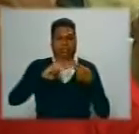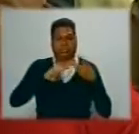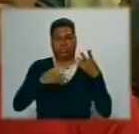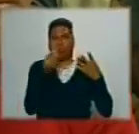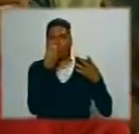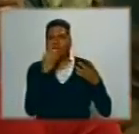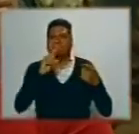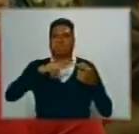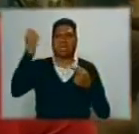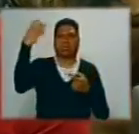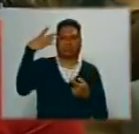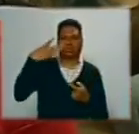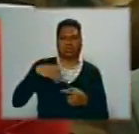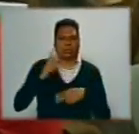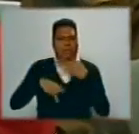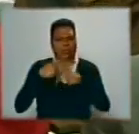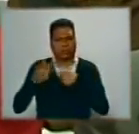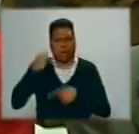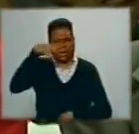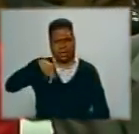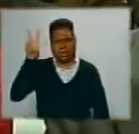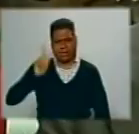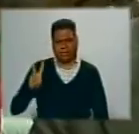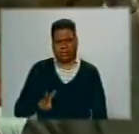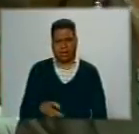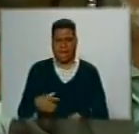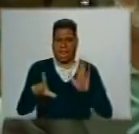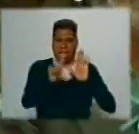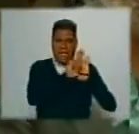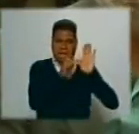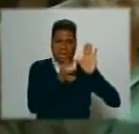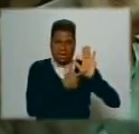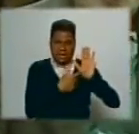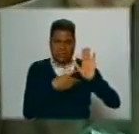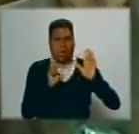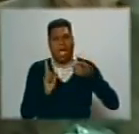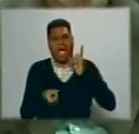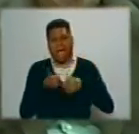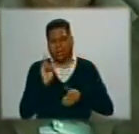nacional. Esta ley, son algunos,